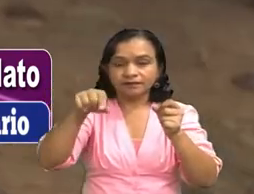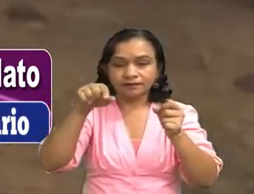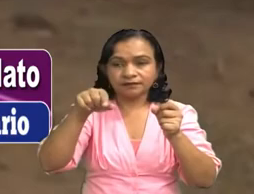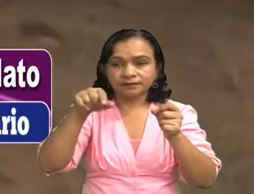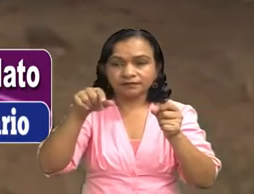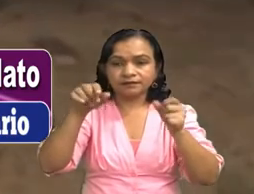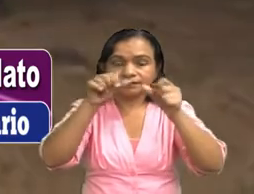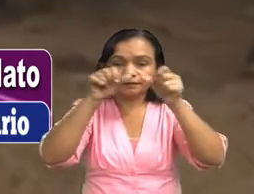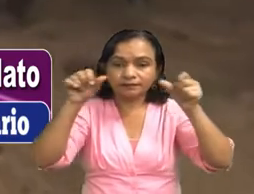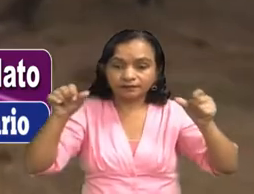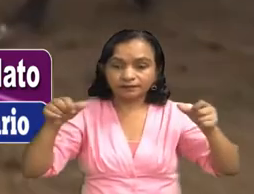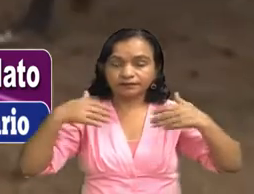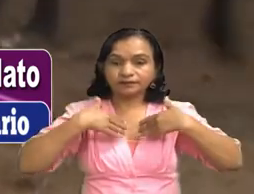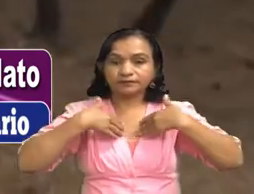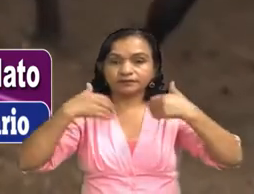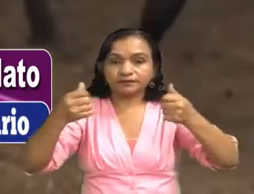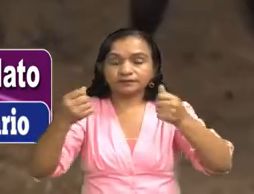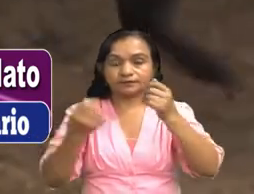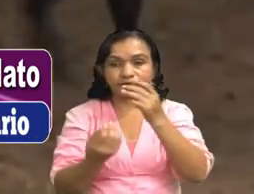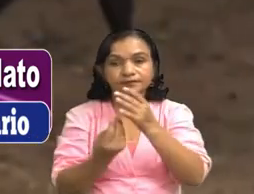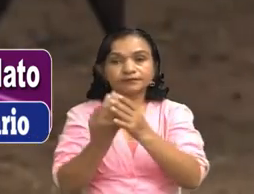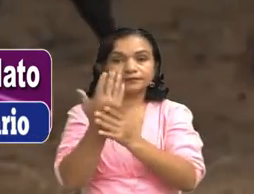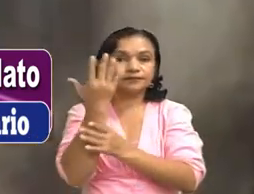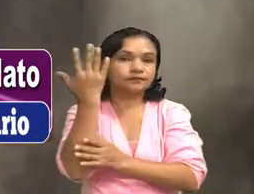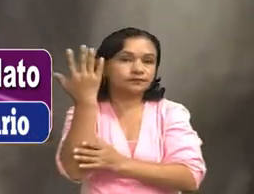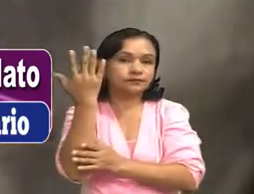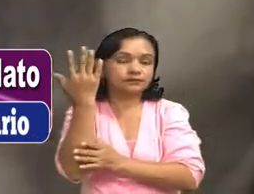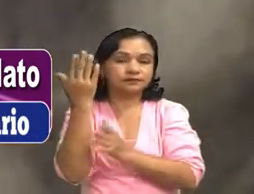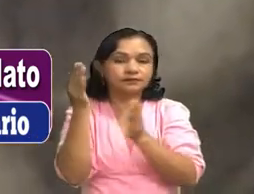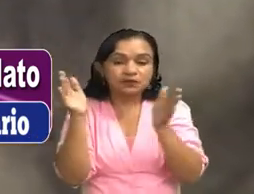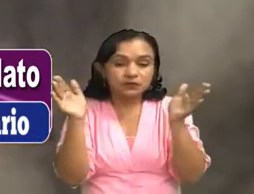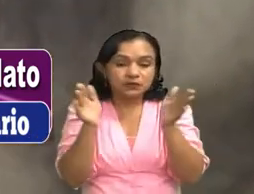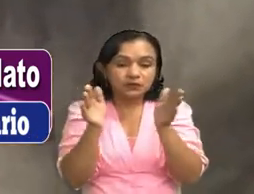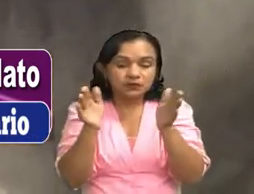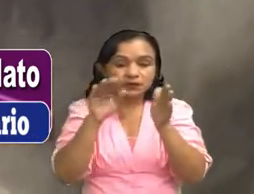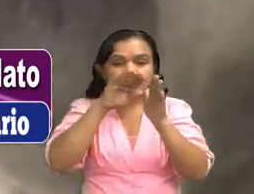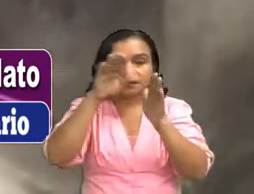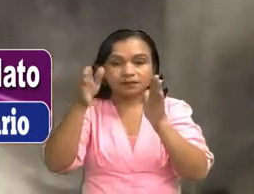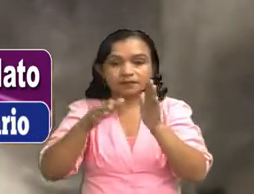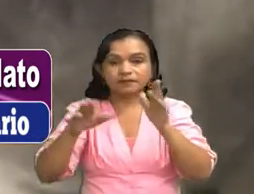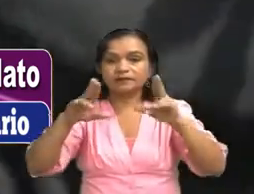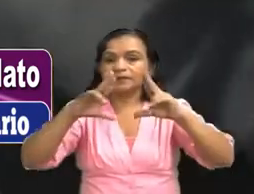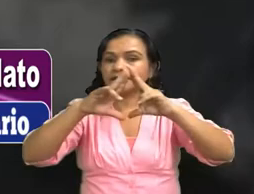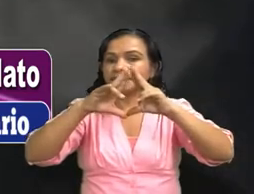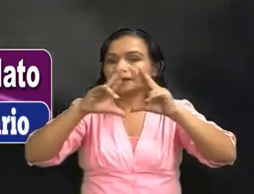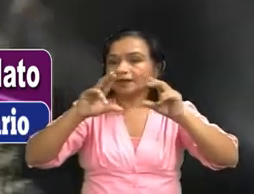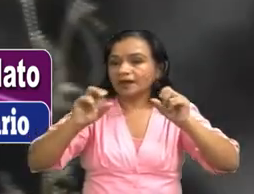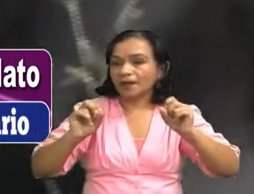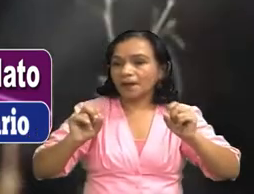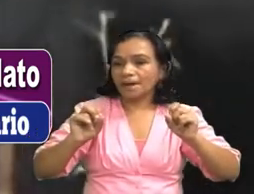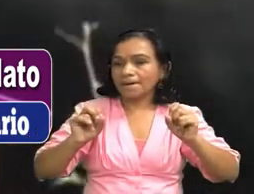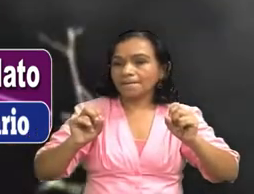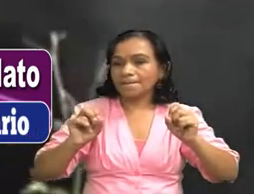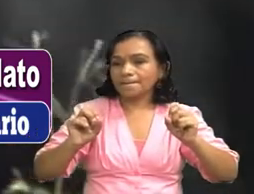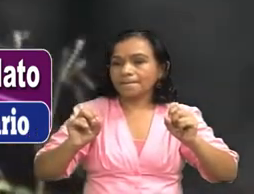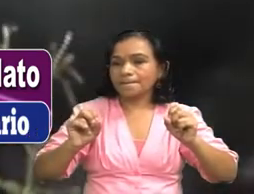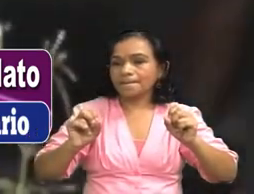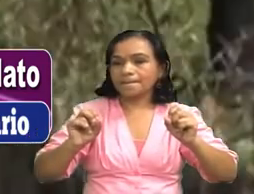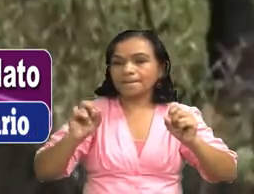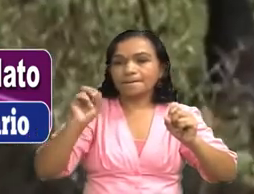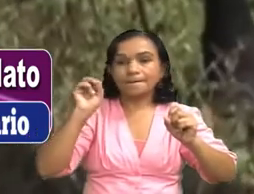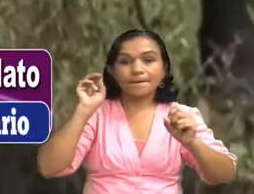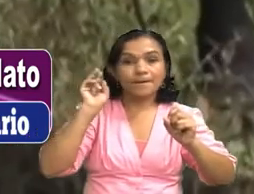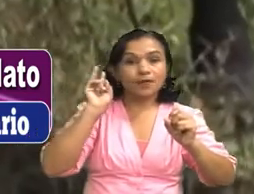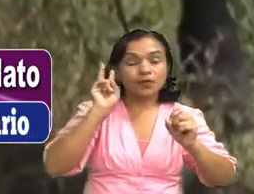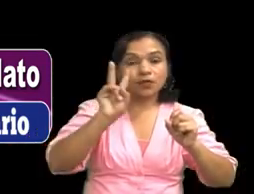salvo animal y un vegetal, pero son vehículos pequeños. Nicaragua tiene 2